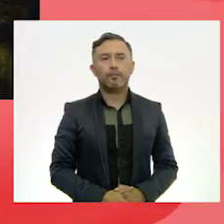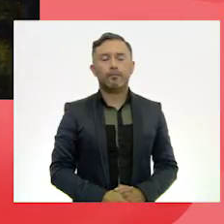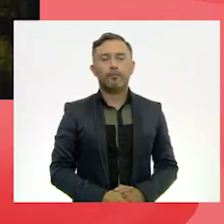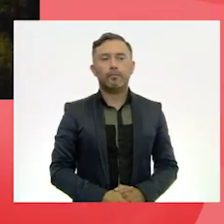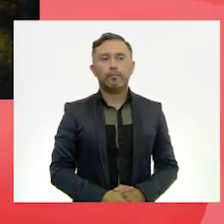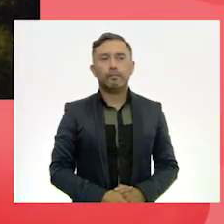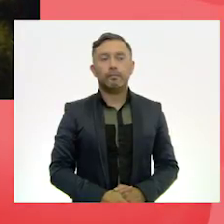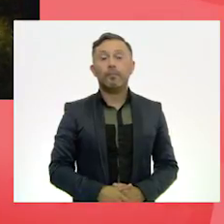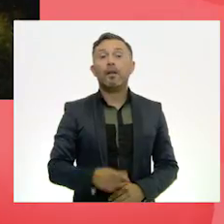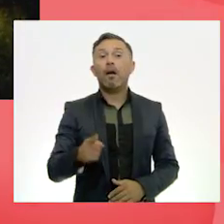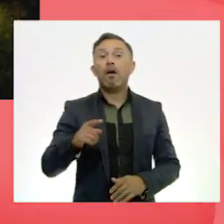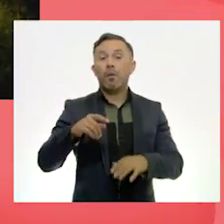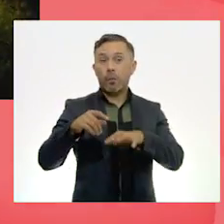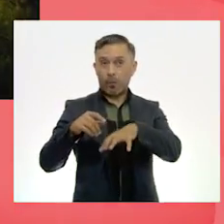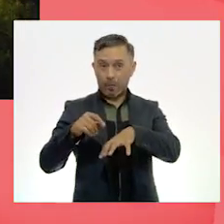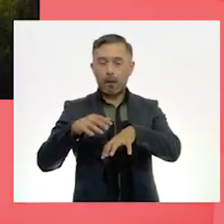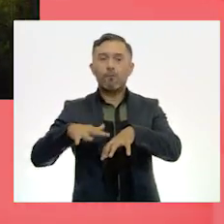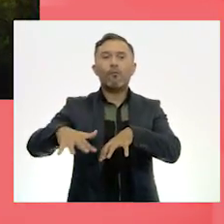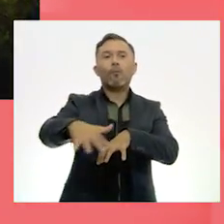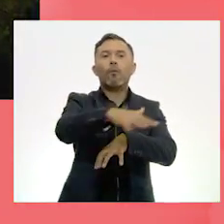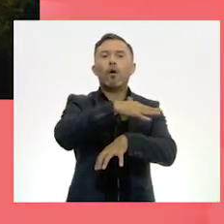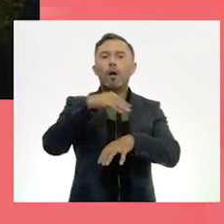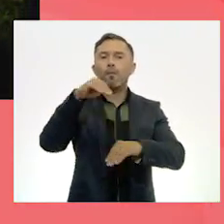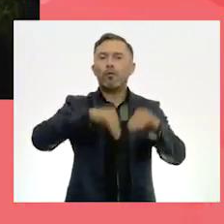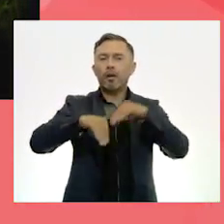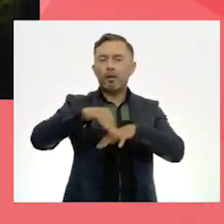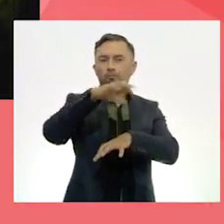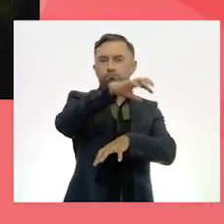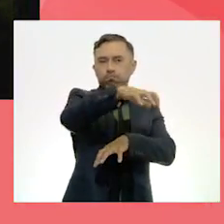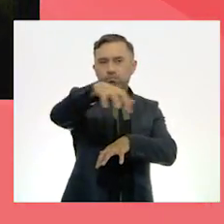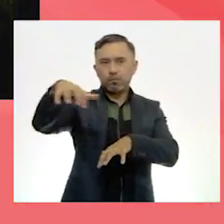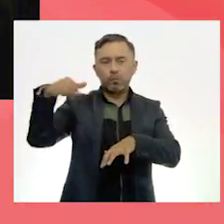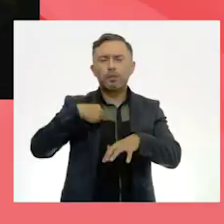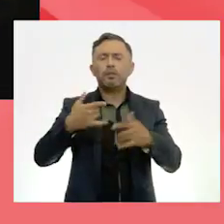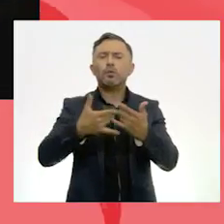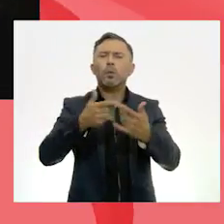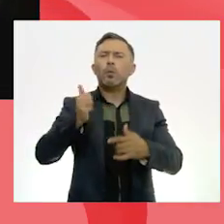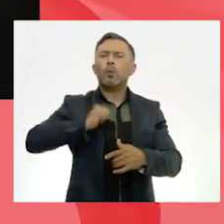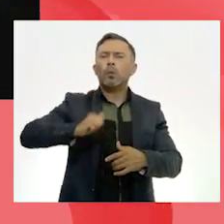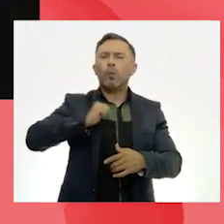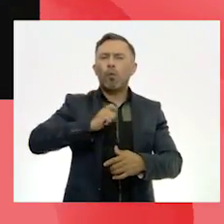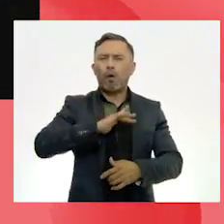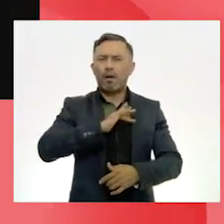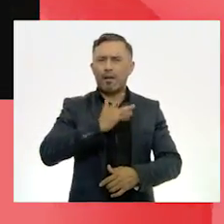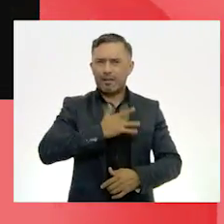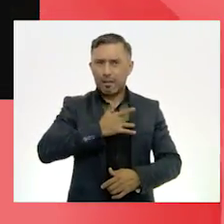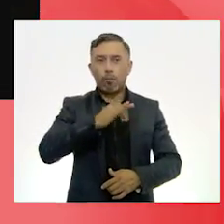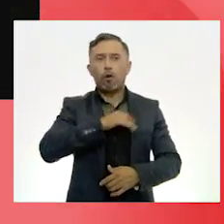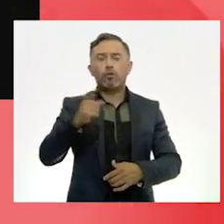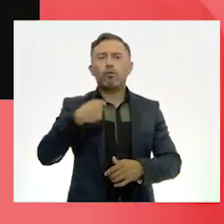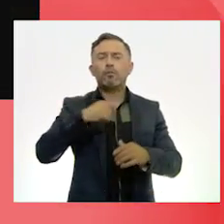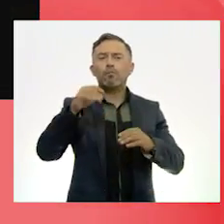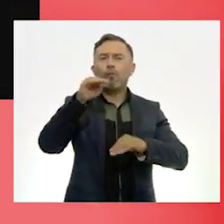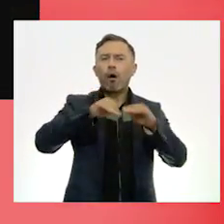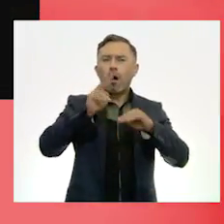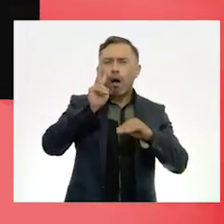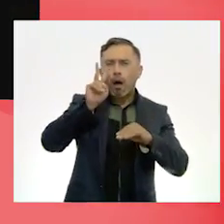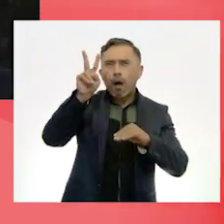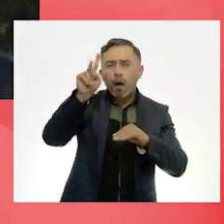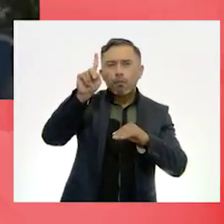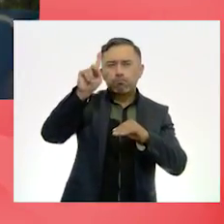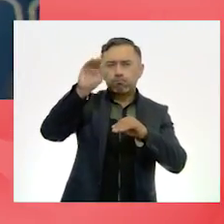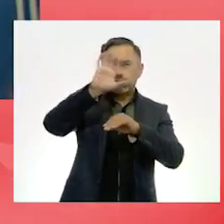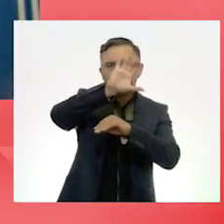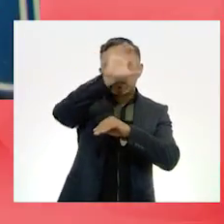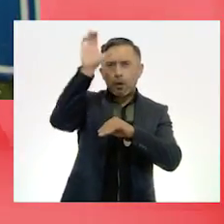Enmarcado por montañas, rodeado de leyendas y custodiado por un cerro con una ventana al cielo, aparece uno de los lugares